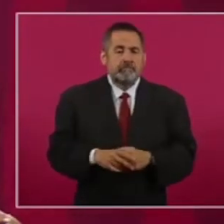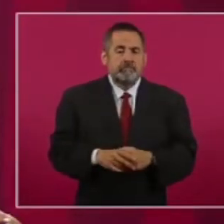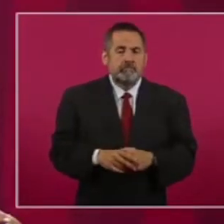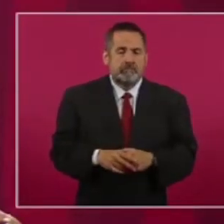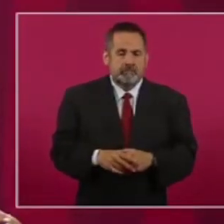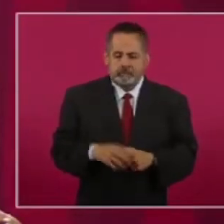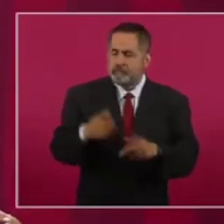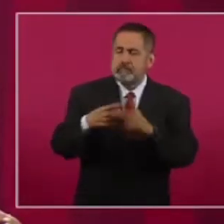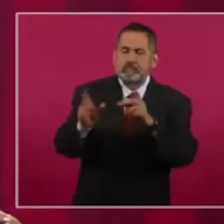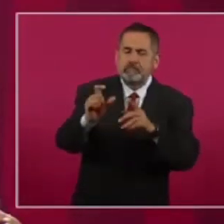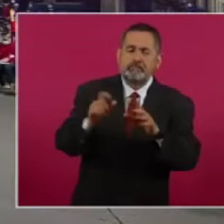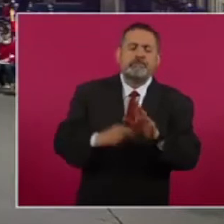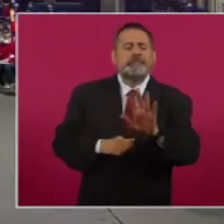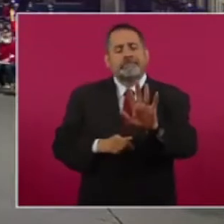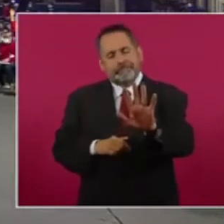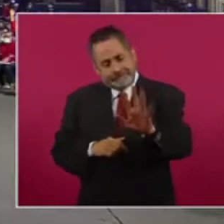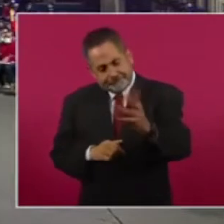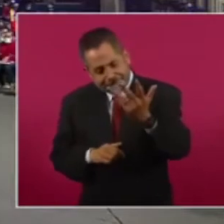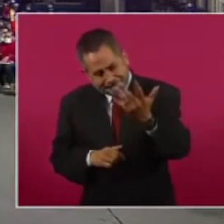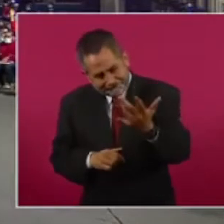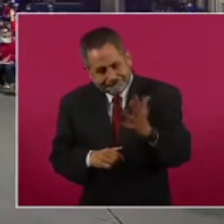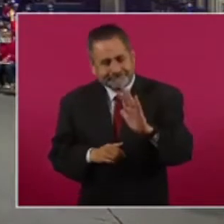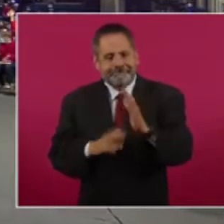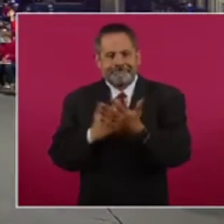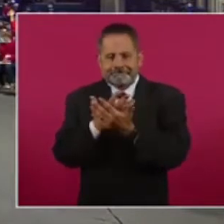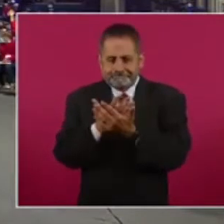de cuándo sería? Ahí vamos, si es que